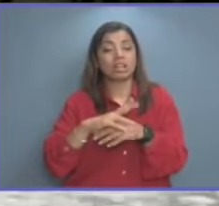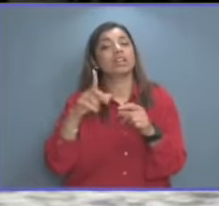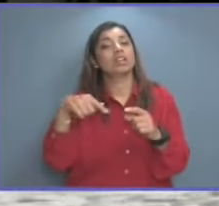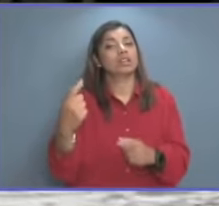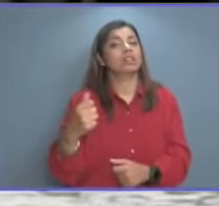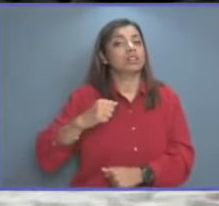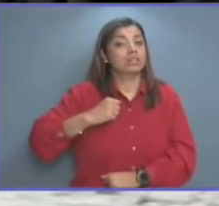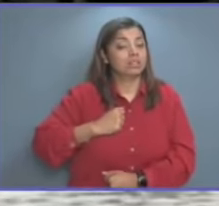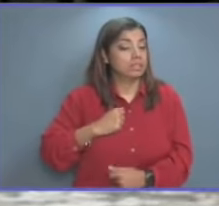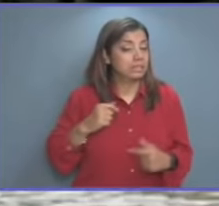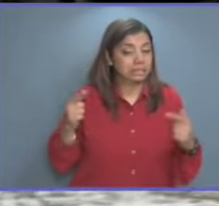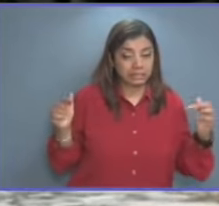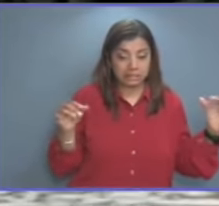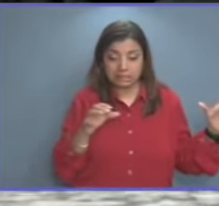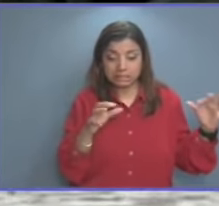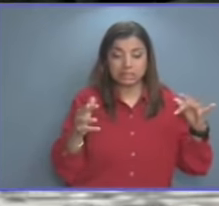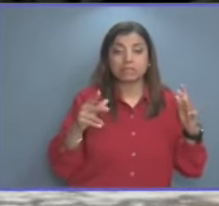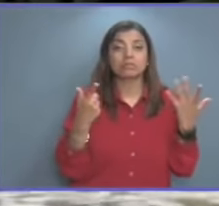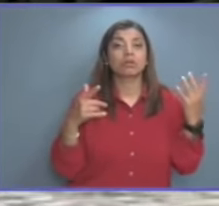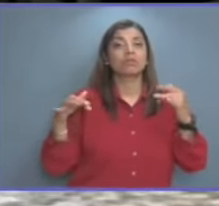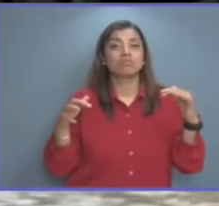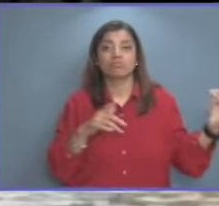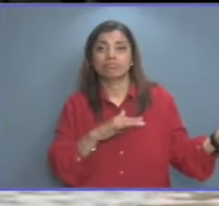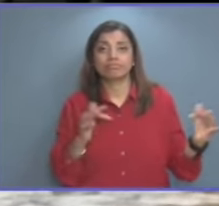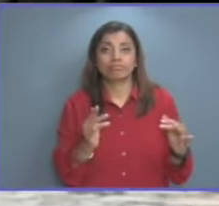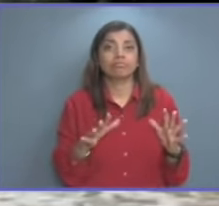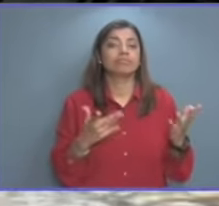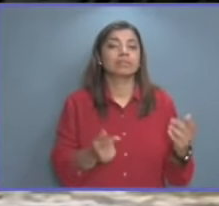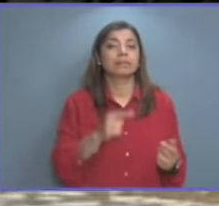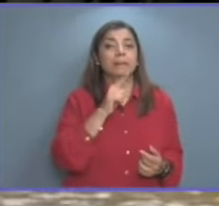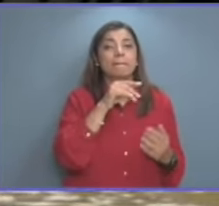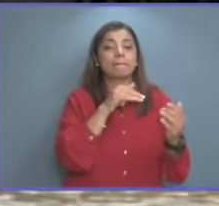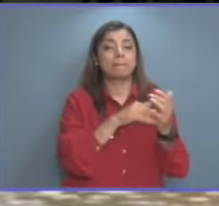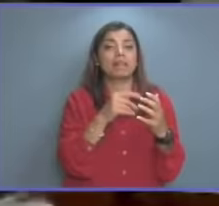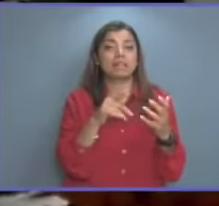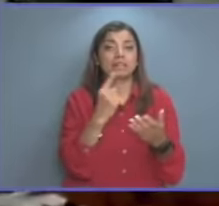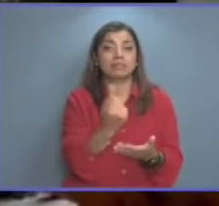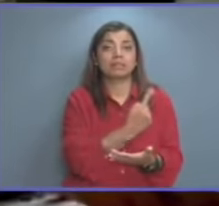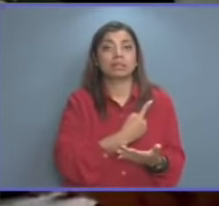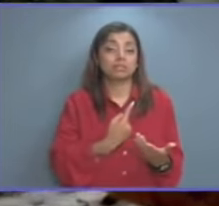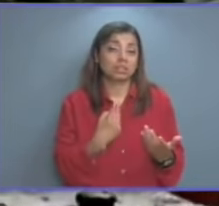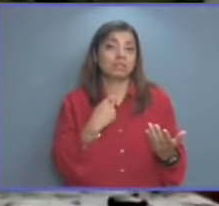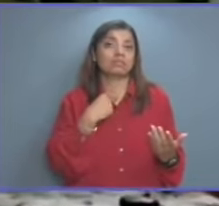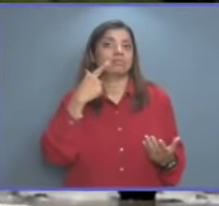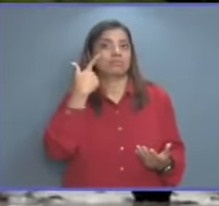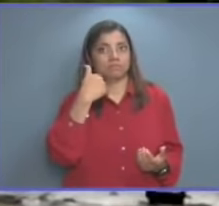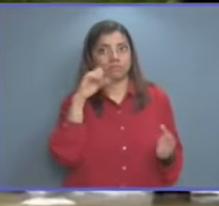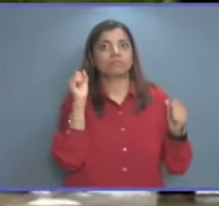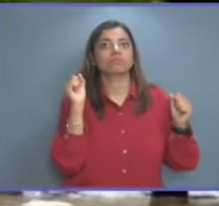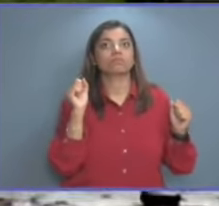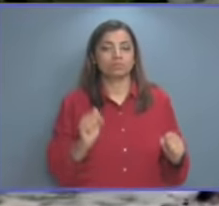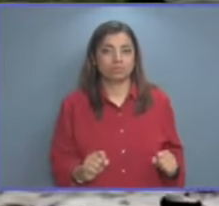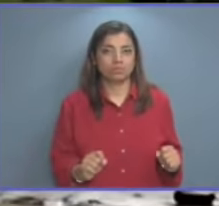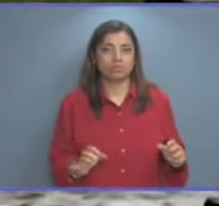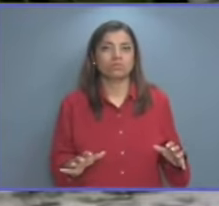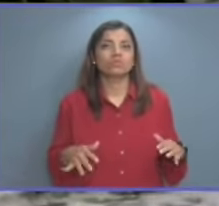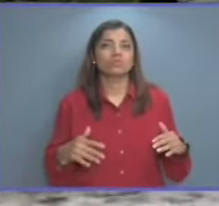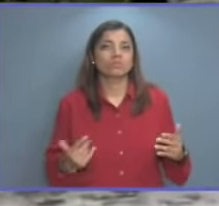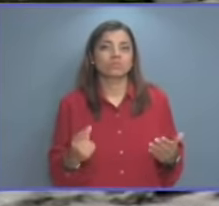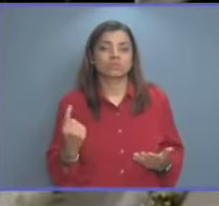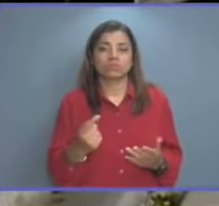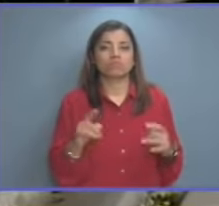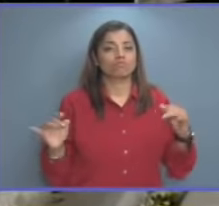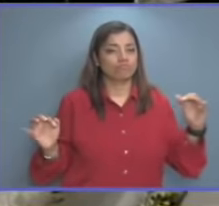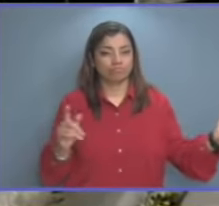una zona histórica golpeada por el conflicto armado con miles de habitantes en riesgo que podrían desplazarse para huir de los